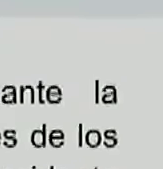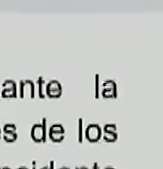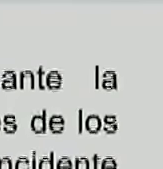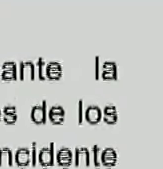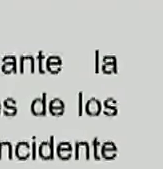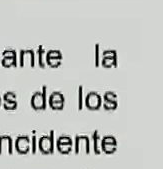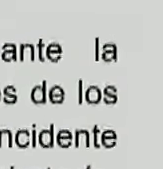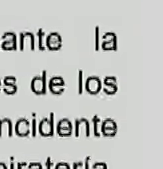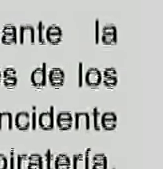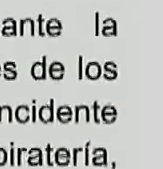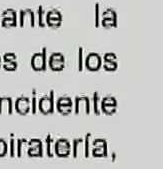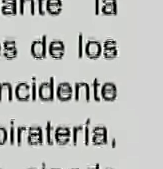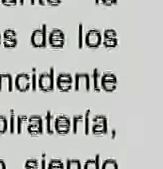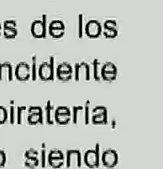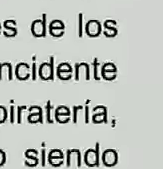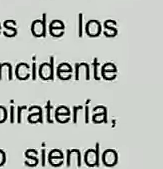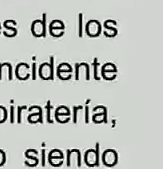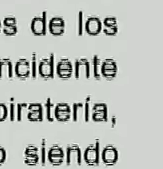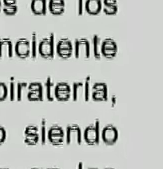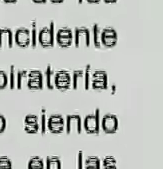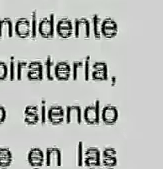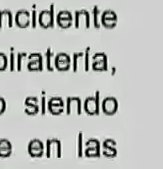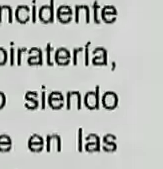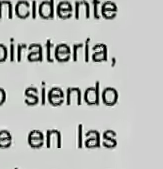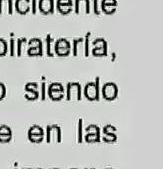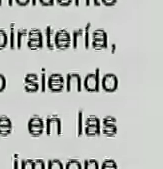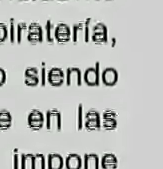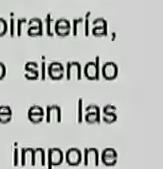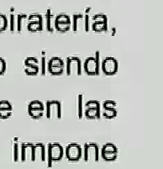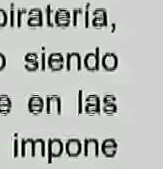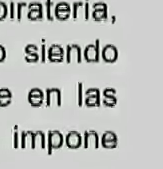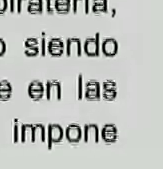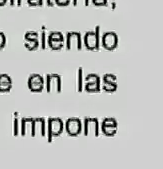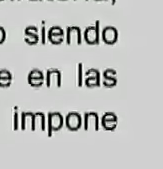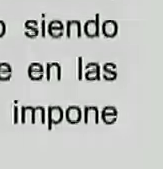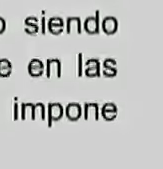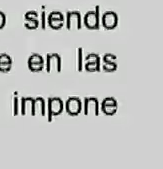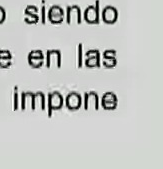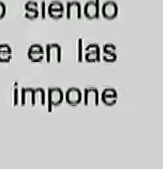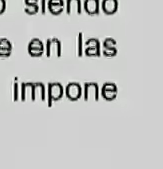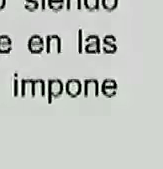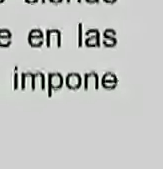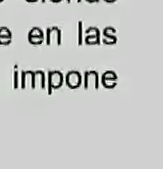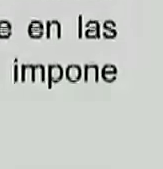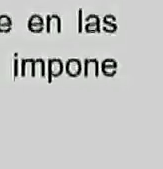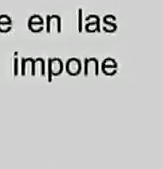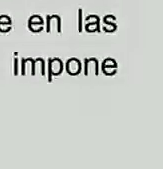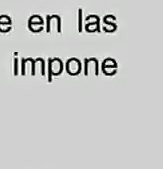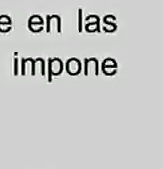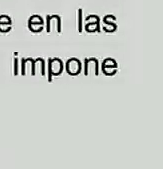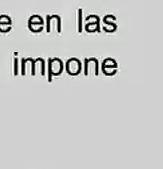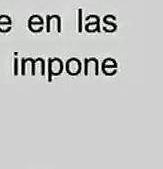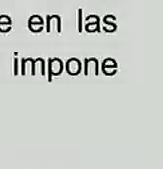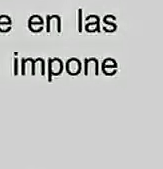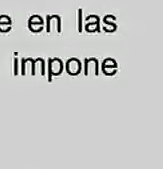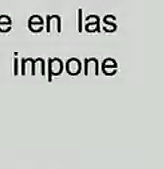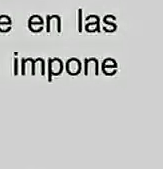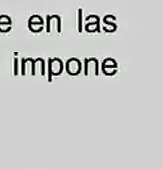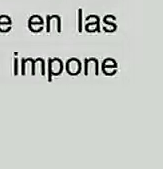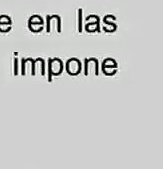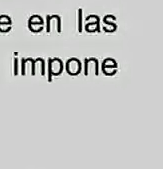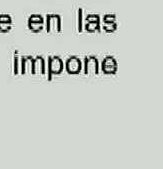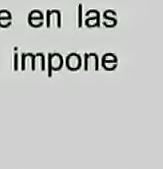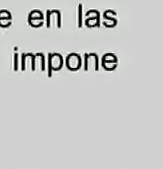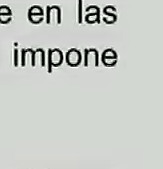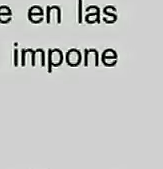fíjense dice así la República bolivariana de Venezuela denuncia ante la comunidad internacional que una vez más las autoridades de los Estados Unidos de América en una